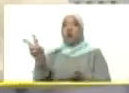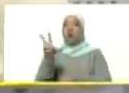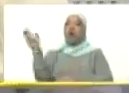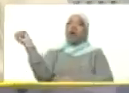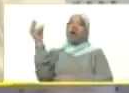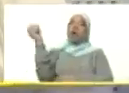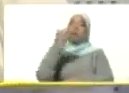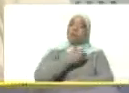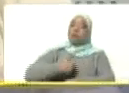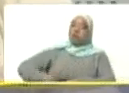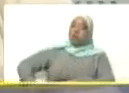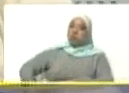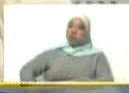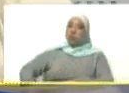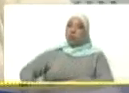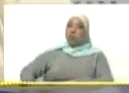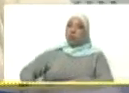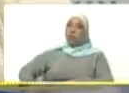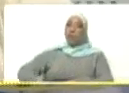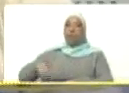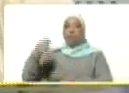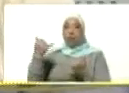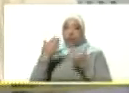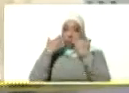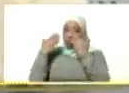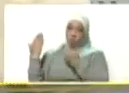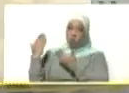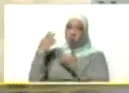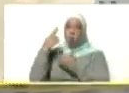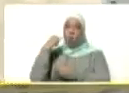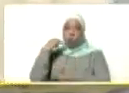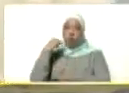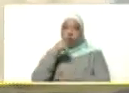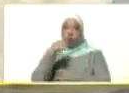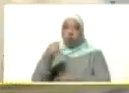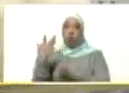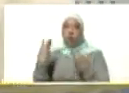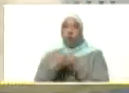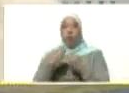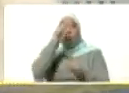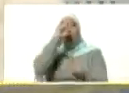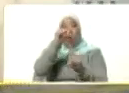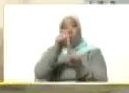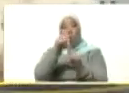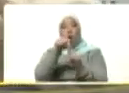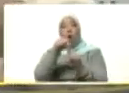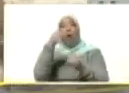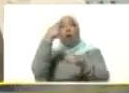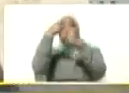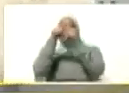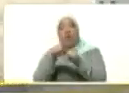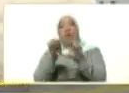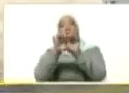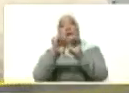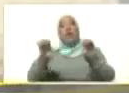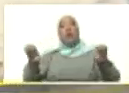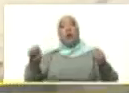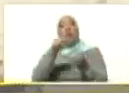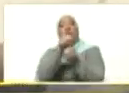Nacional, compañero Esteban Lasso, hacía cuenta de los logros que en materia de educación